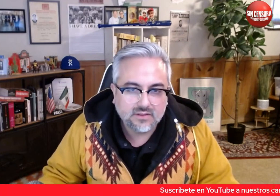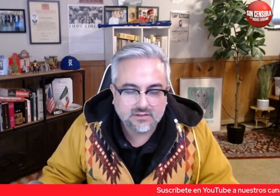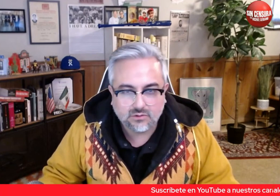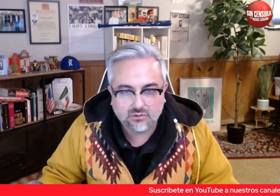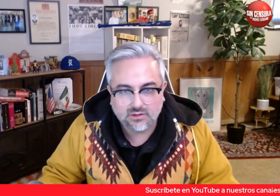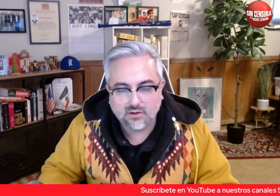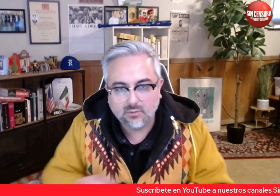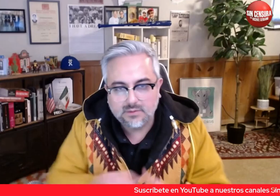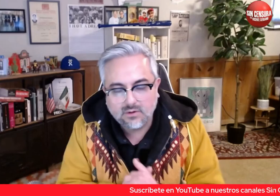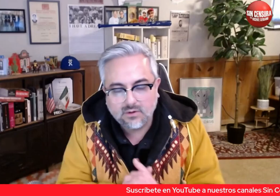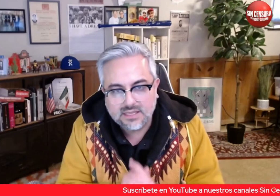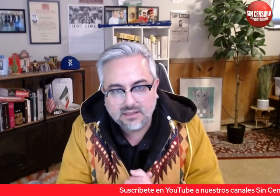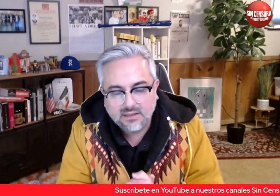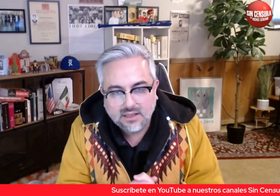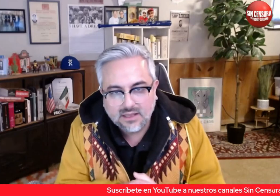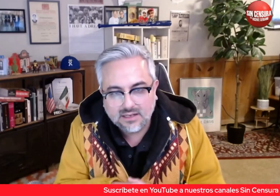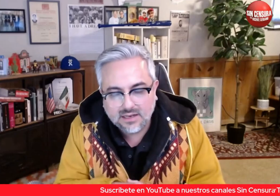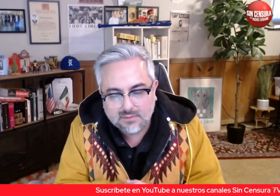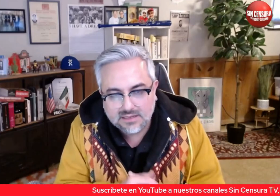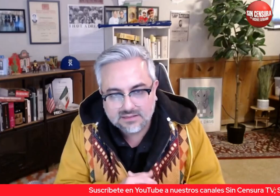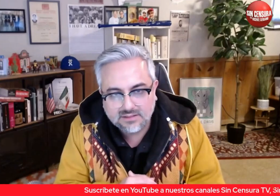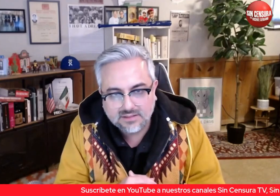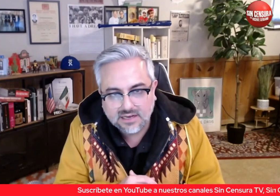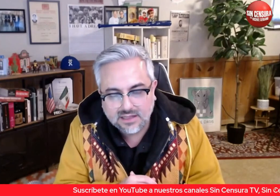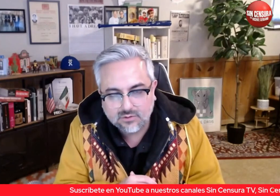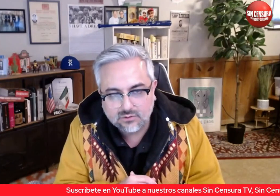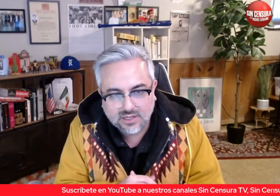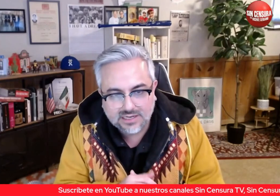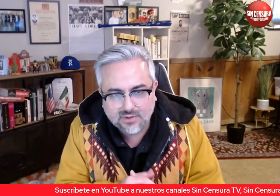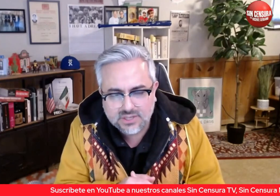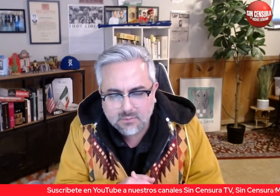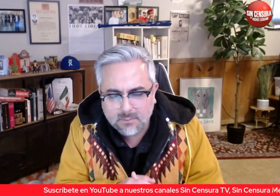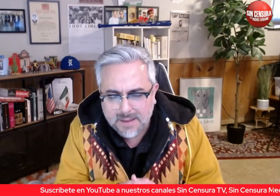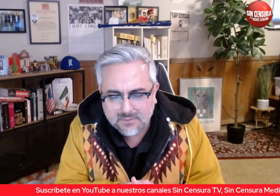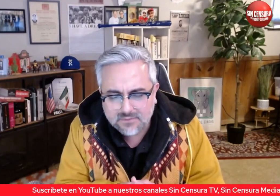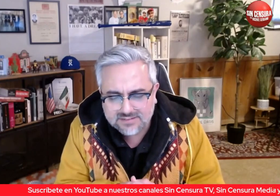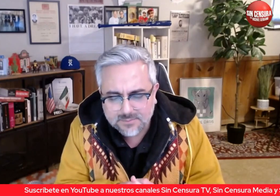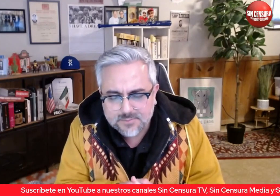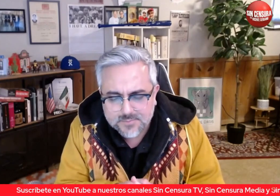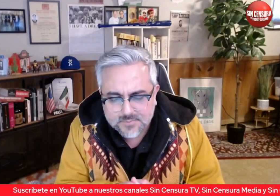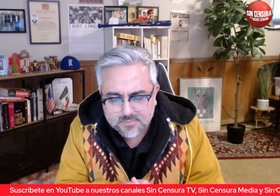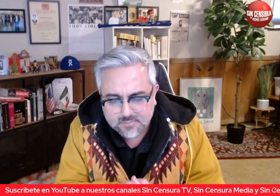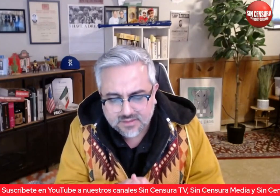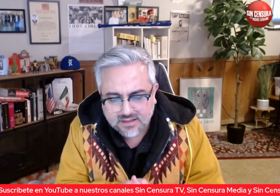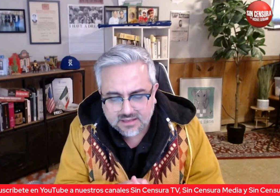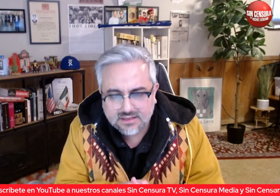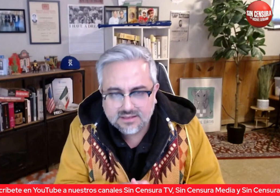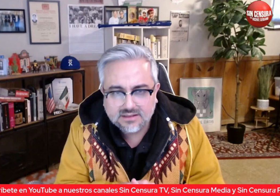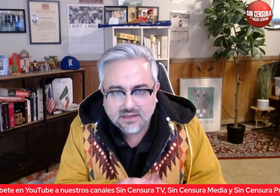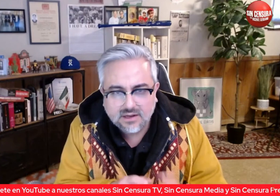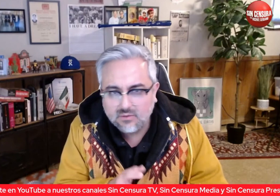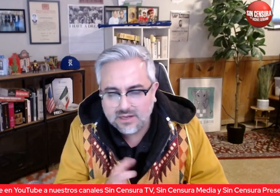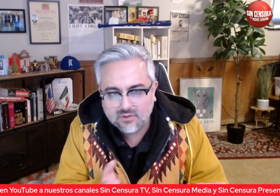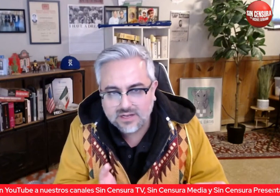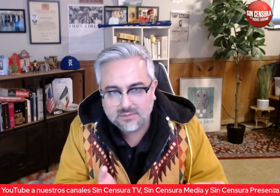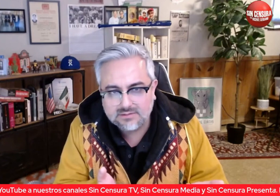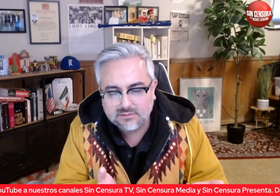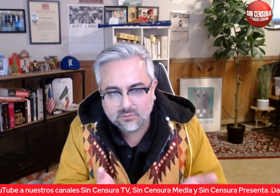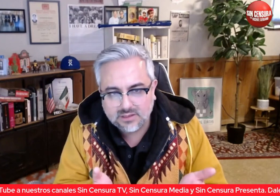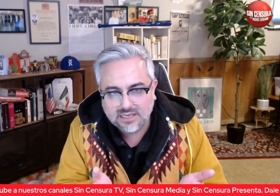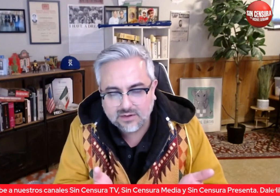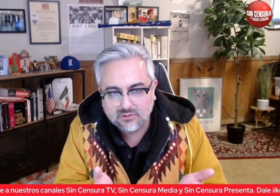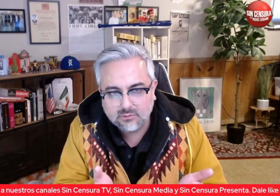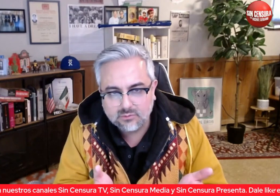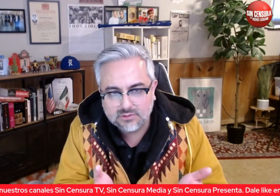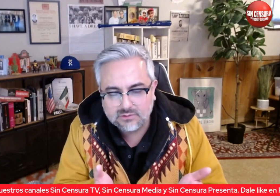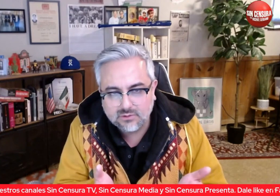cargo de situaciones de gobierno ahí en el gabinete de la doctora Claudia Sheinbaum. Pero fíjese, una y otra vez